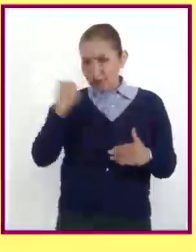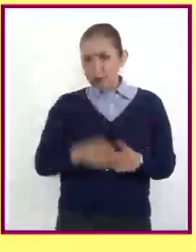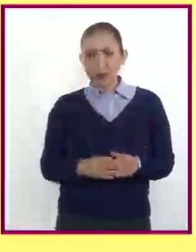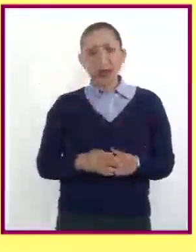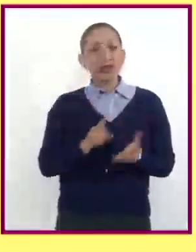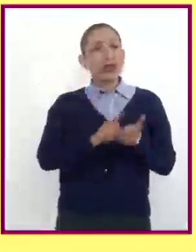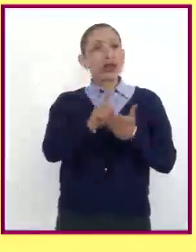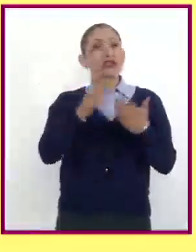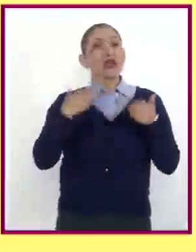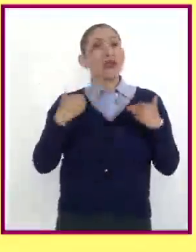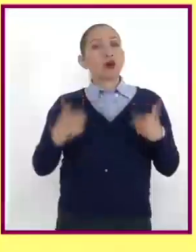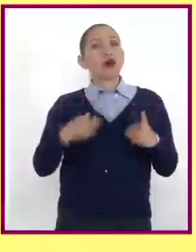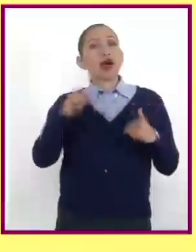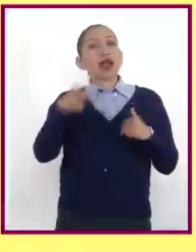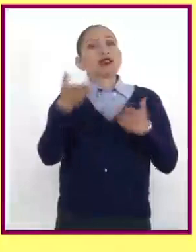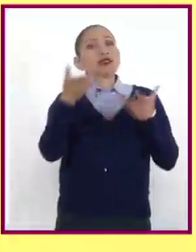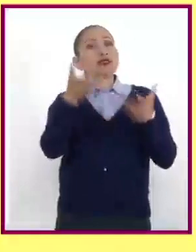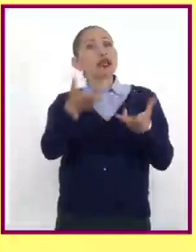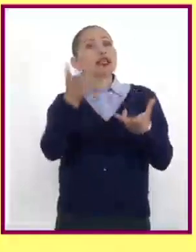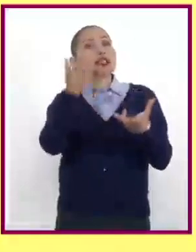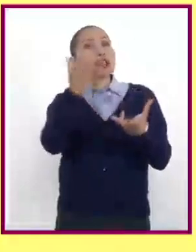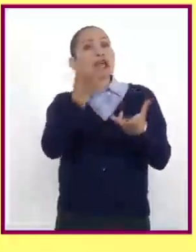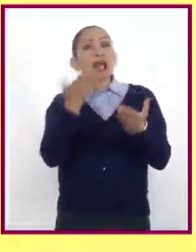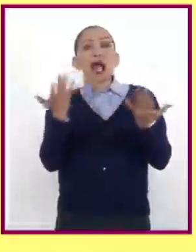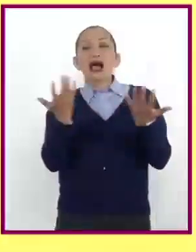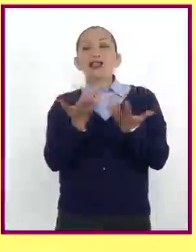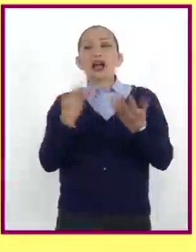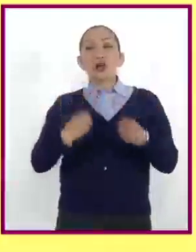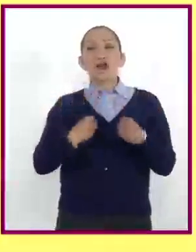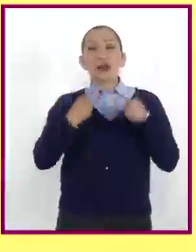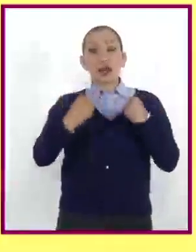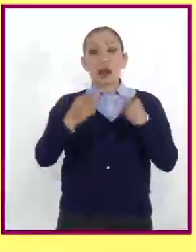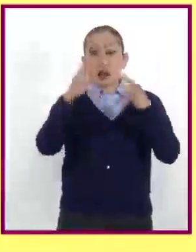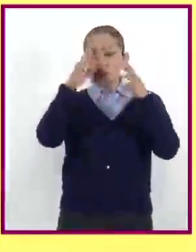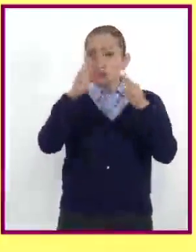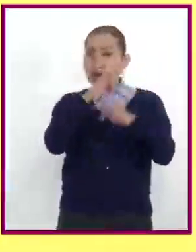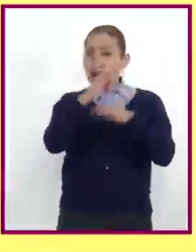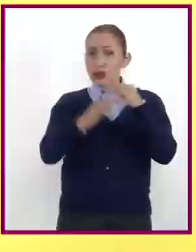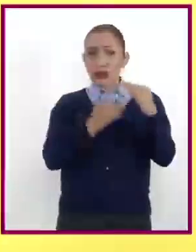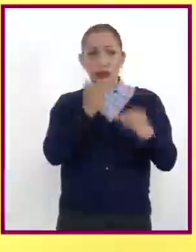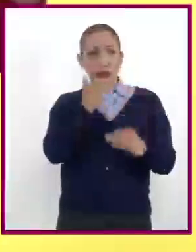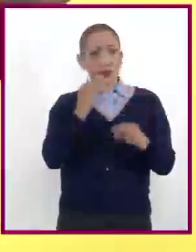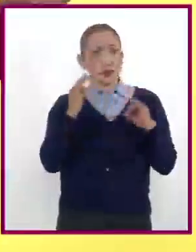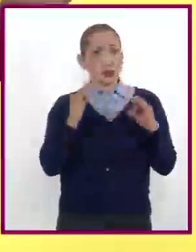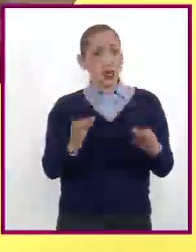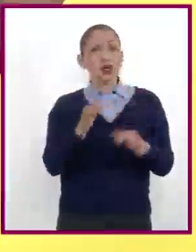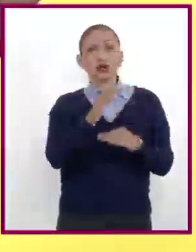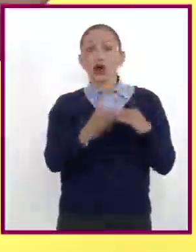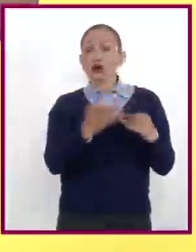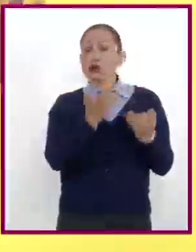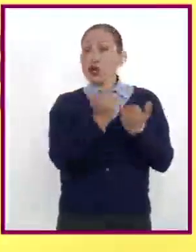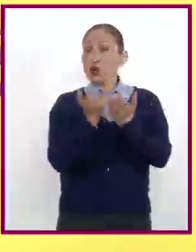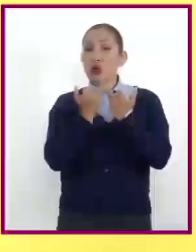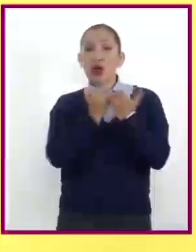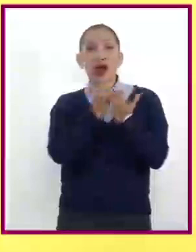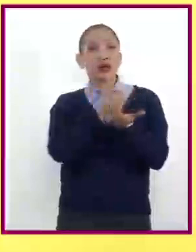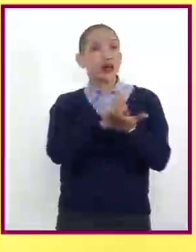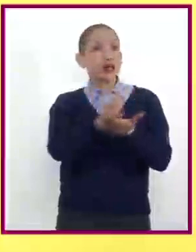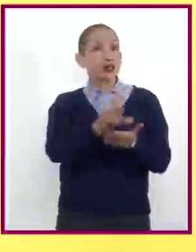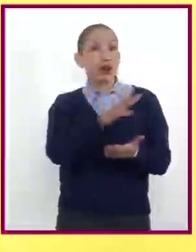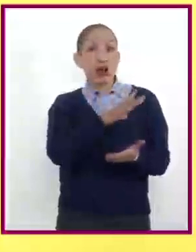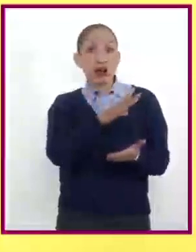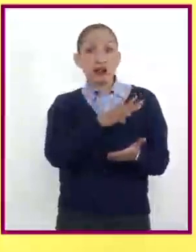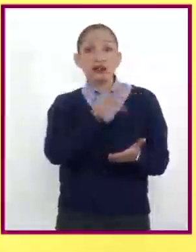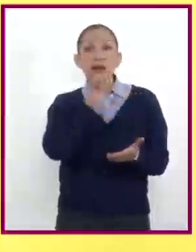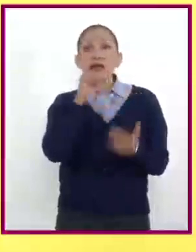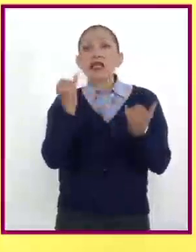Los derechos humanos son aspiraciones que buscan lograr una vida digna para todos. Todos tenemos los mismos derechos, así como